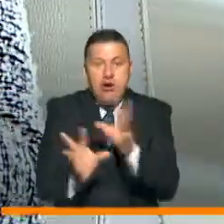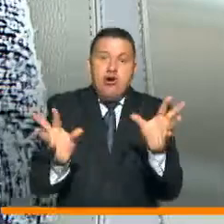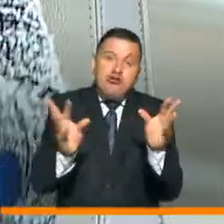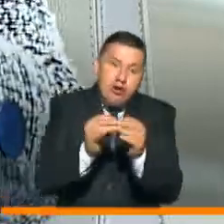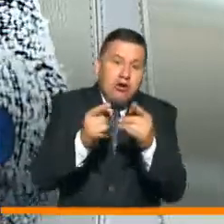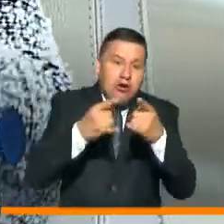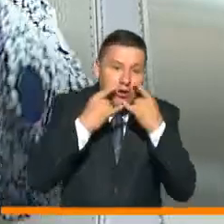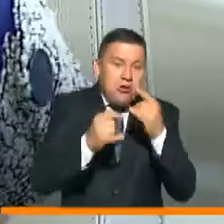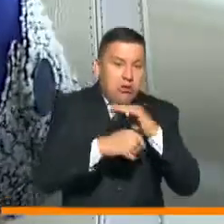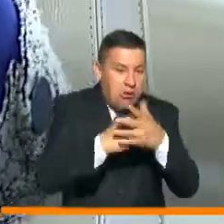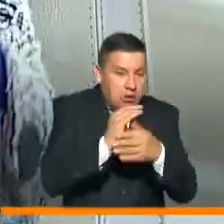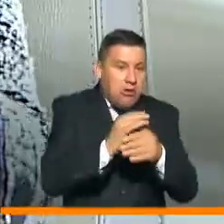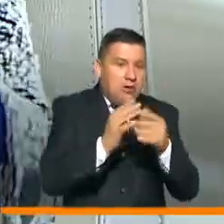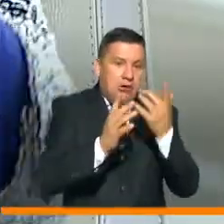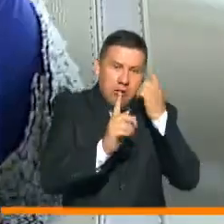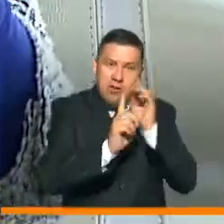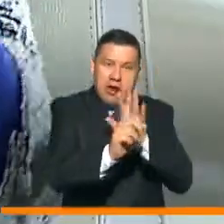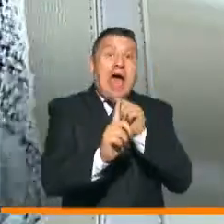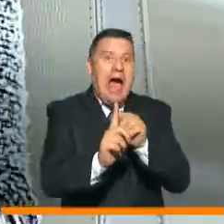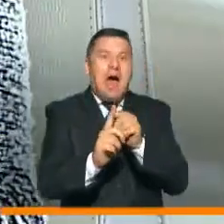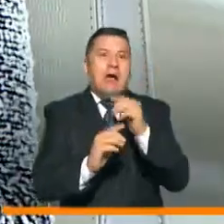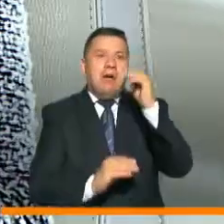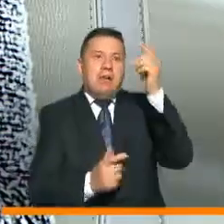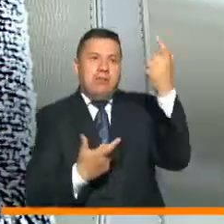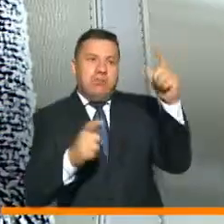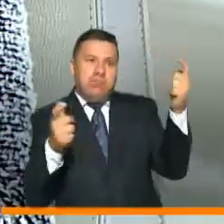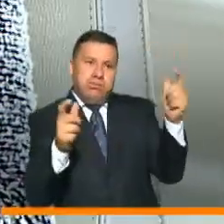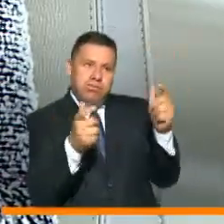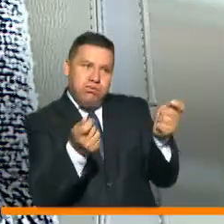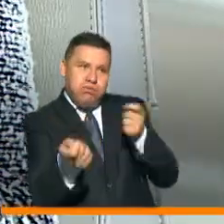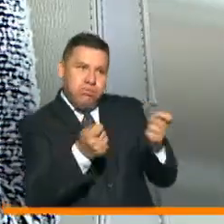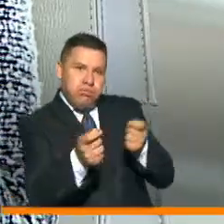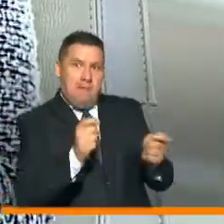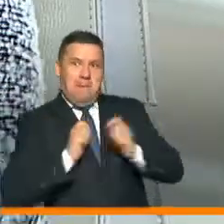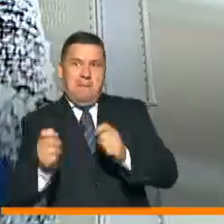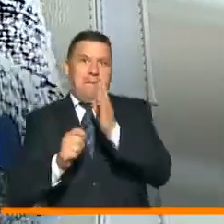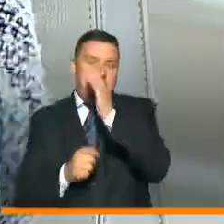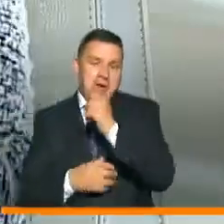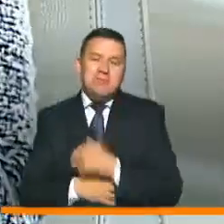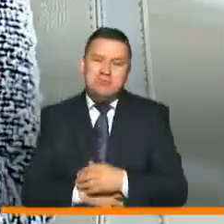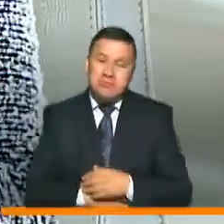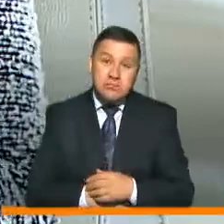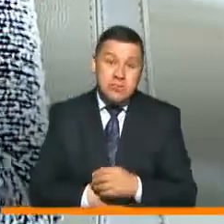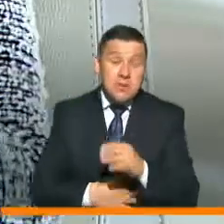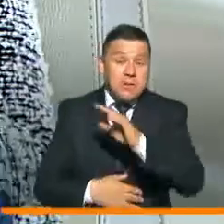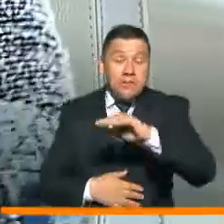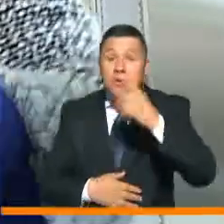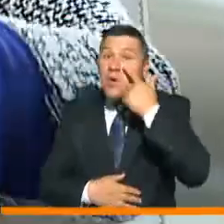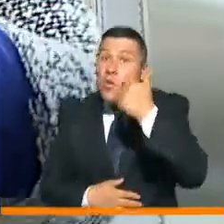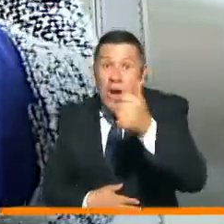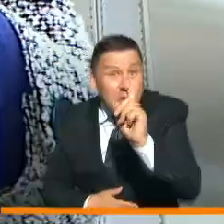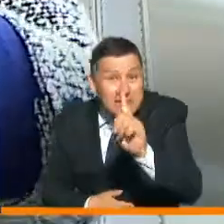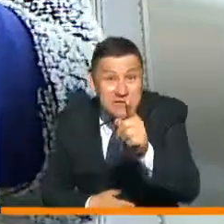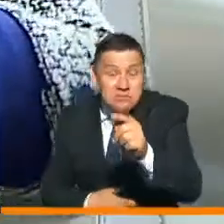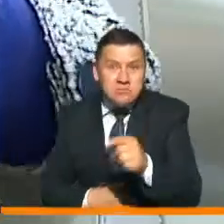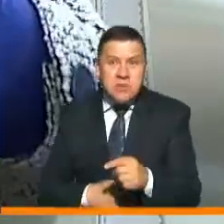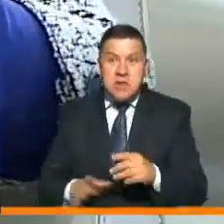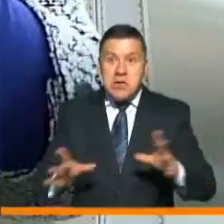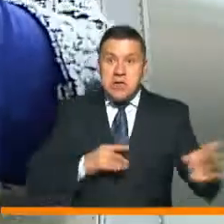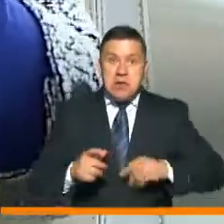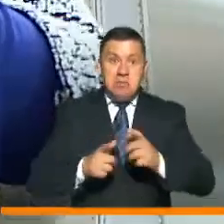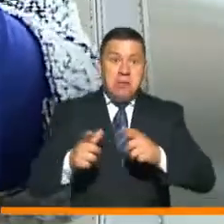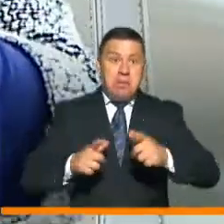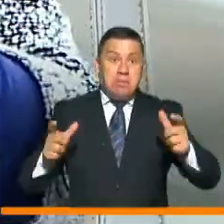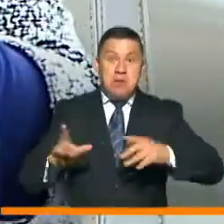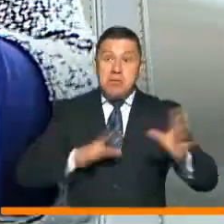cada persona son las que nos llevan a disminuir la velocidad de transmisión. Lo que no es tan bueno es que si la velocidad de transmisión